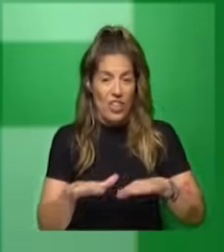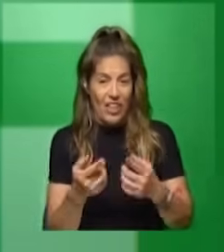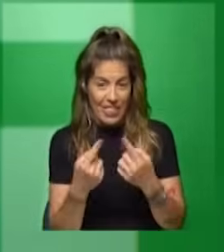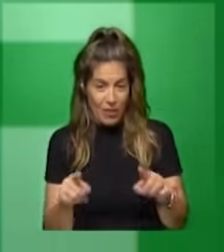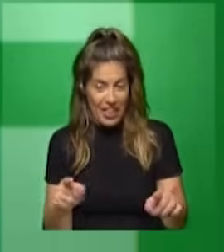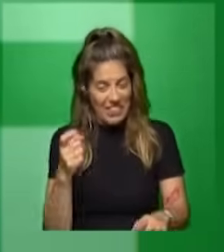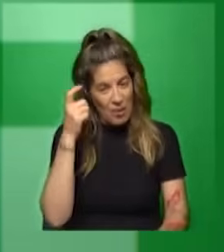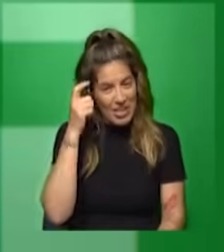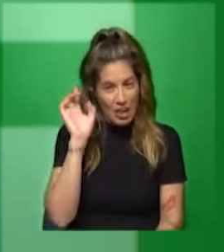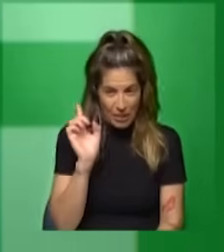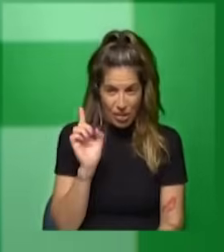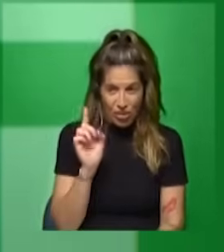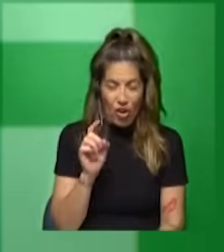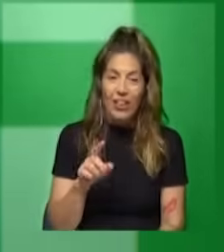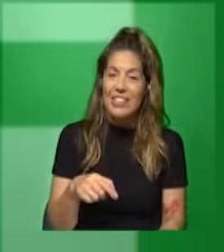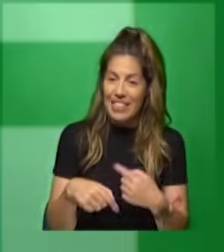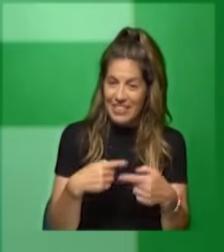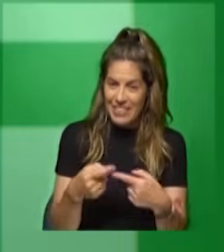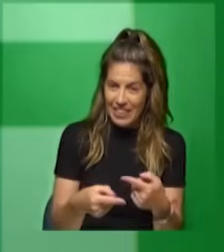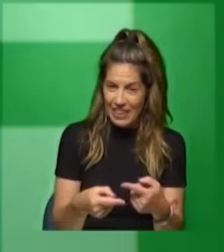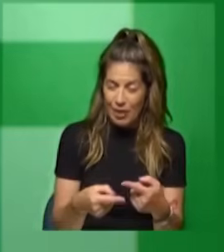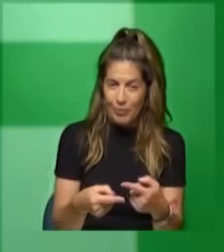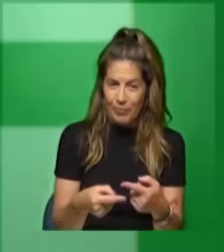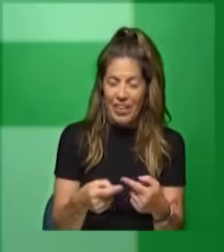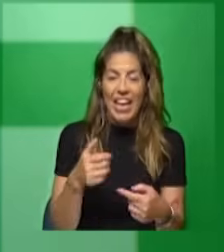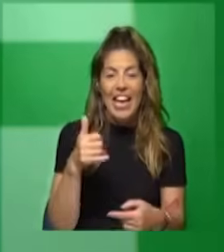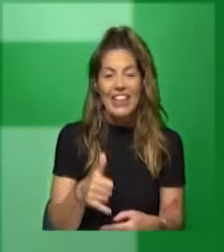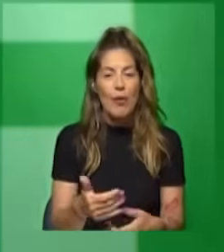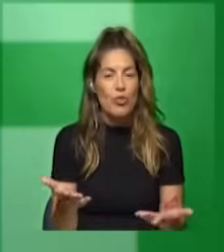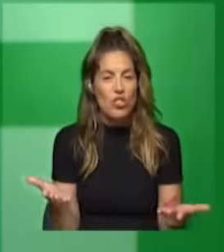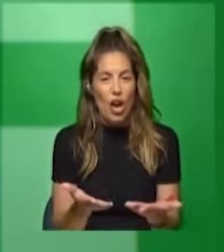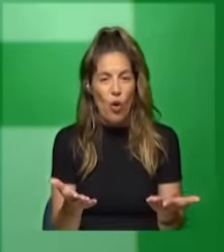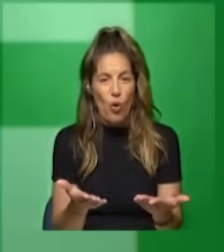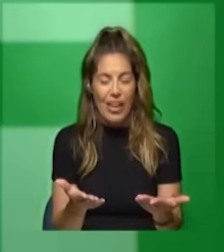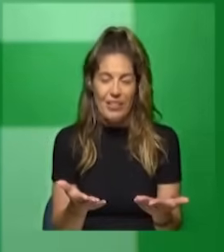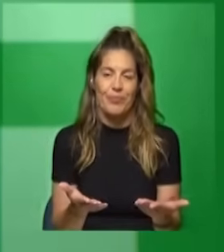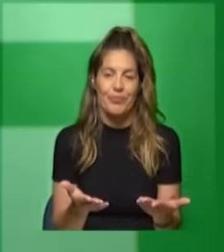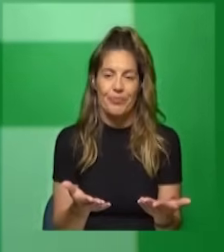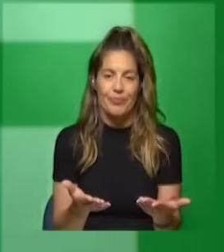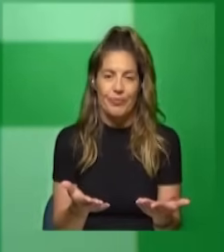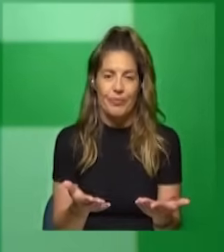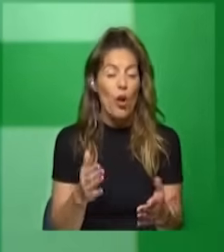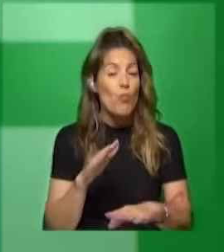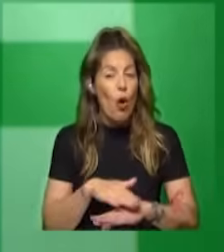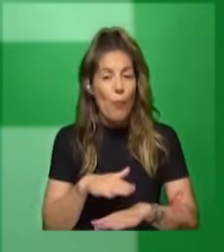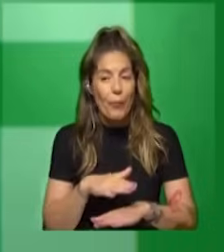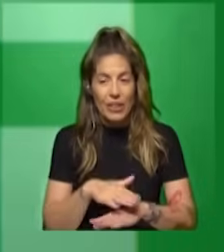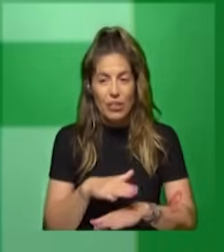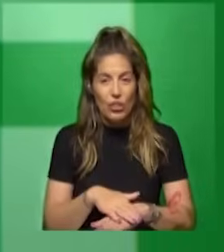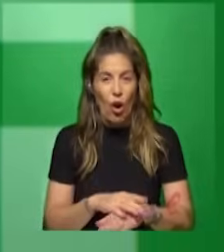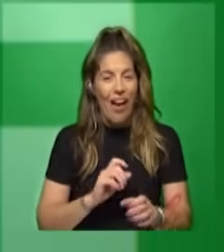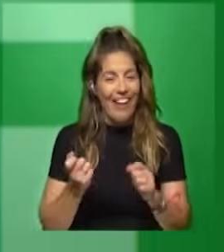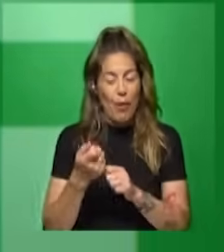de reflexión, que es el siguiente. Estamos, sin lugar a dudas, en un momento de